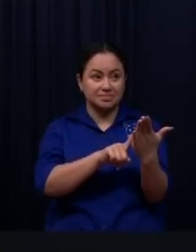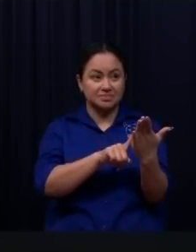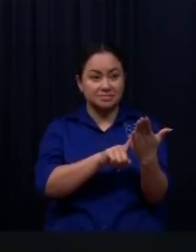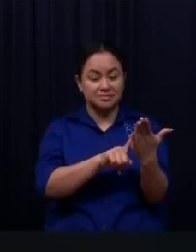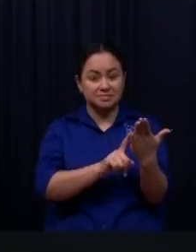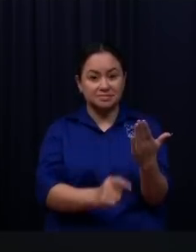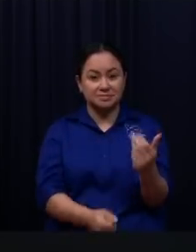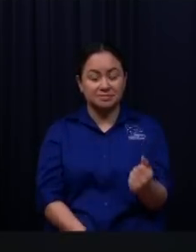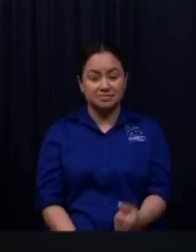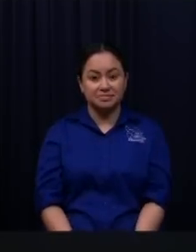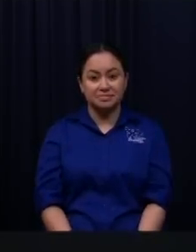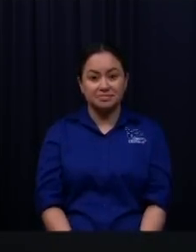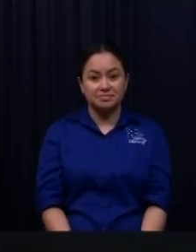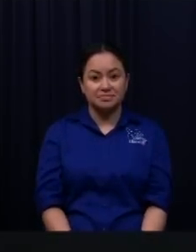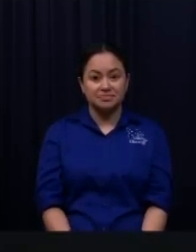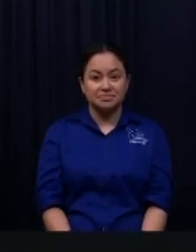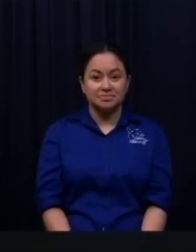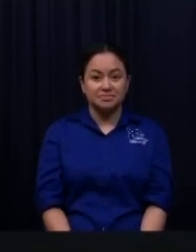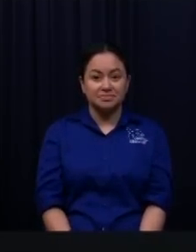mí, pero no se inquiete.